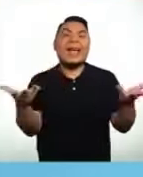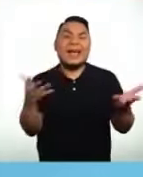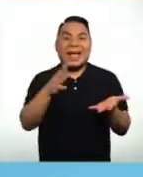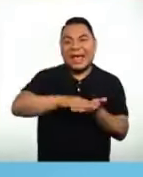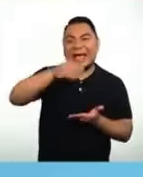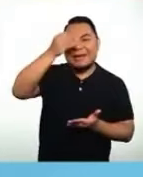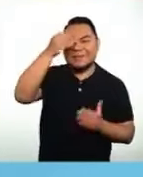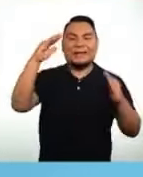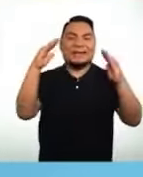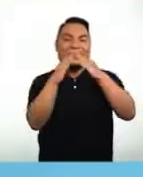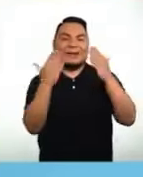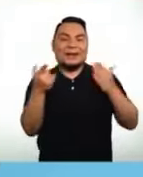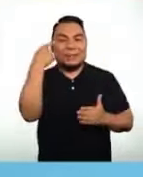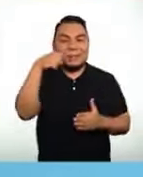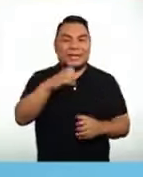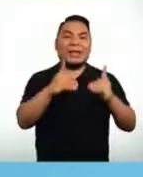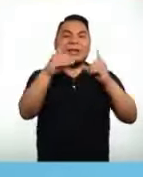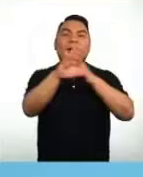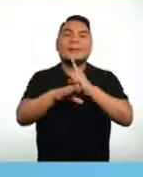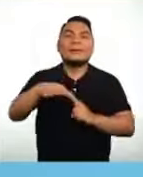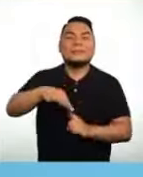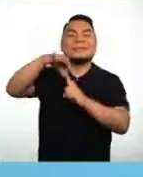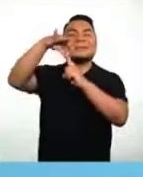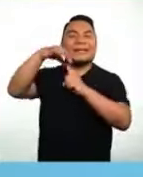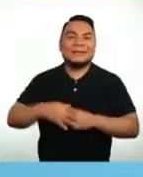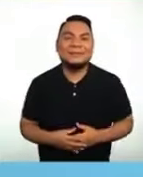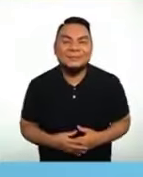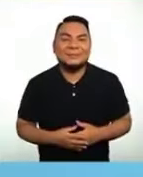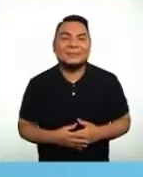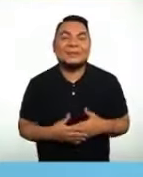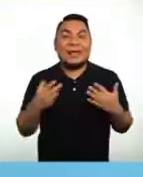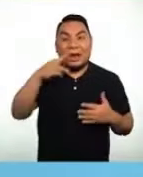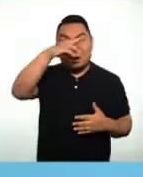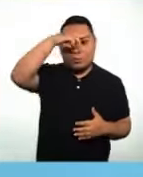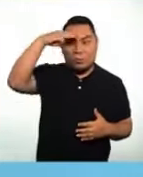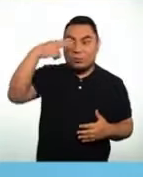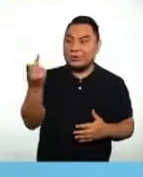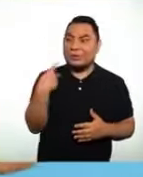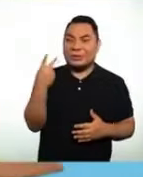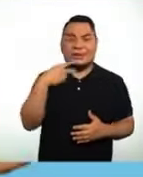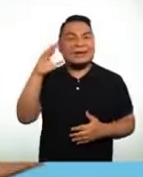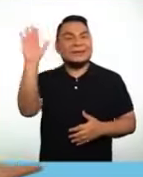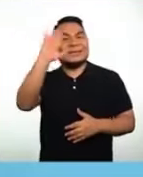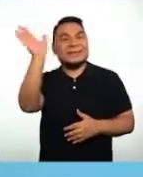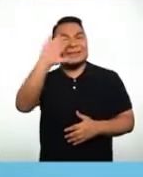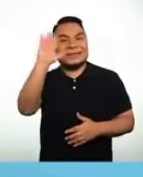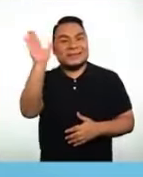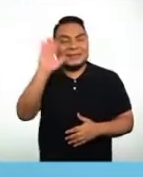el próximo episodio de Aprendo en Casa para Educación Básica Especial.